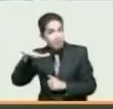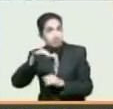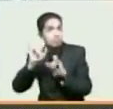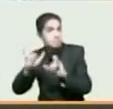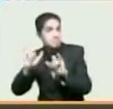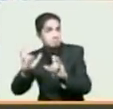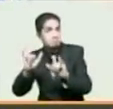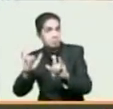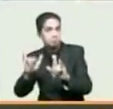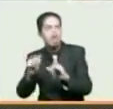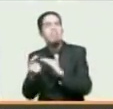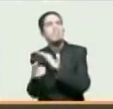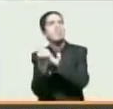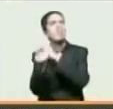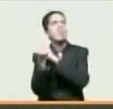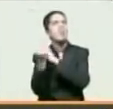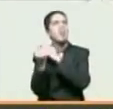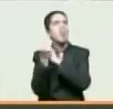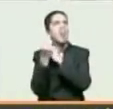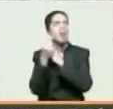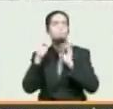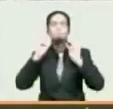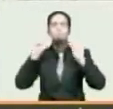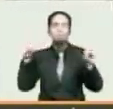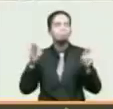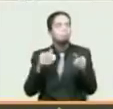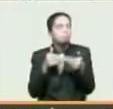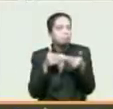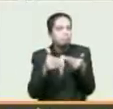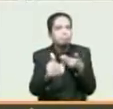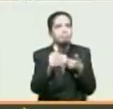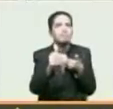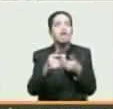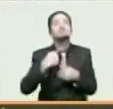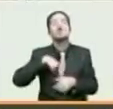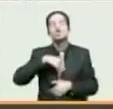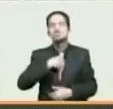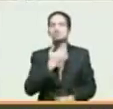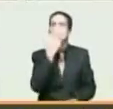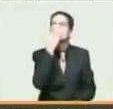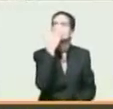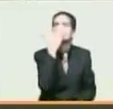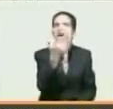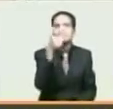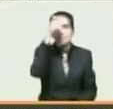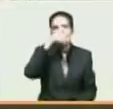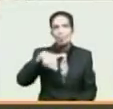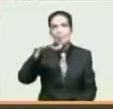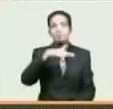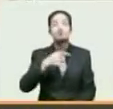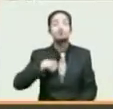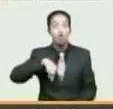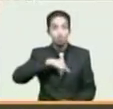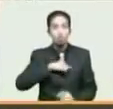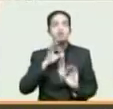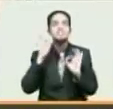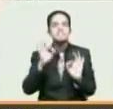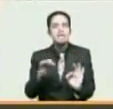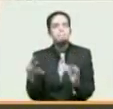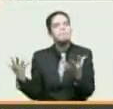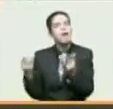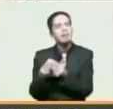Que nos critican, pero seguimos avanzando. Y le daremos siempre la cara al pueblo. Siempre, siempre estaremos nosotros al lado del